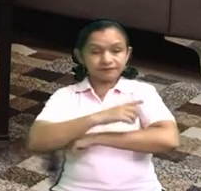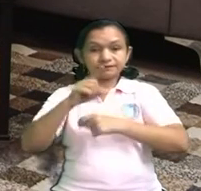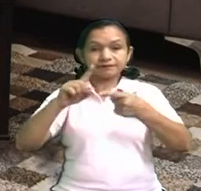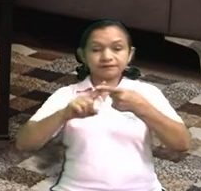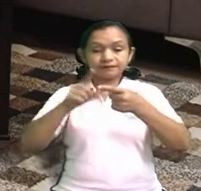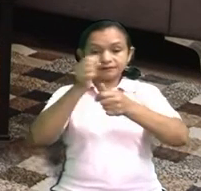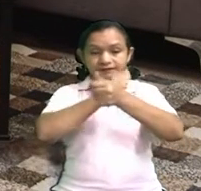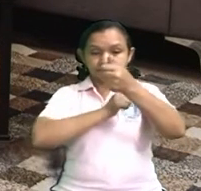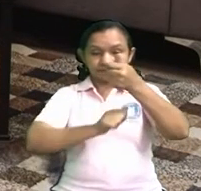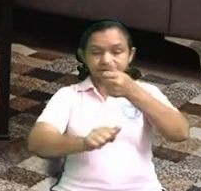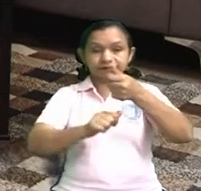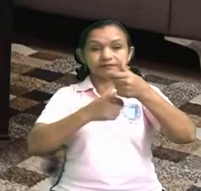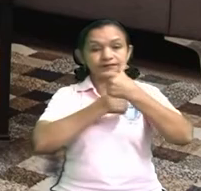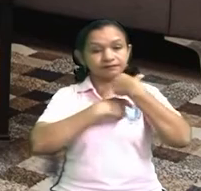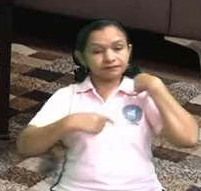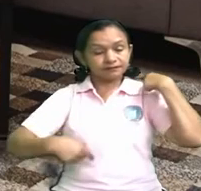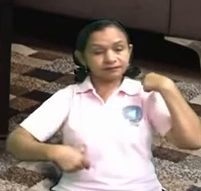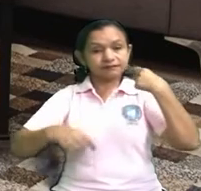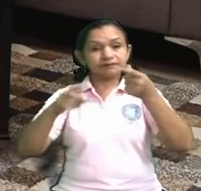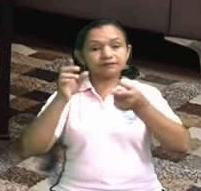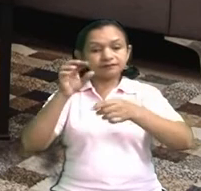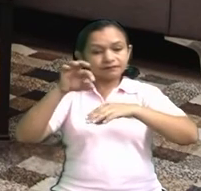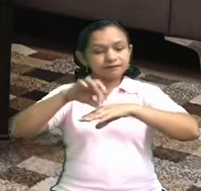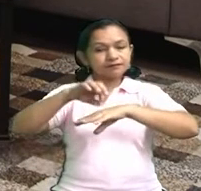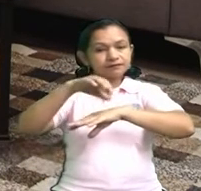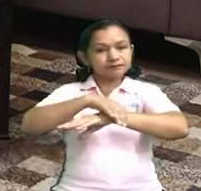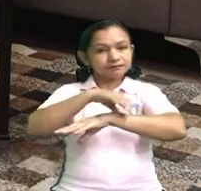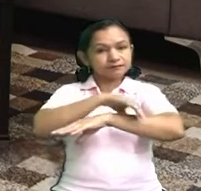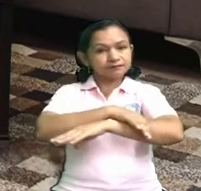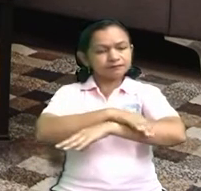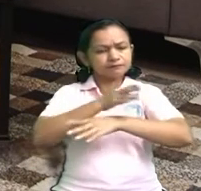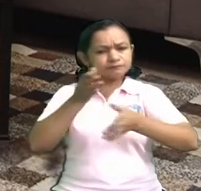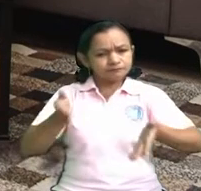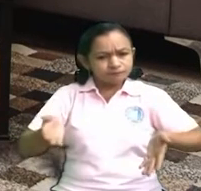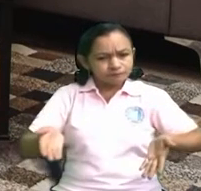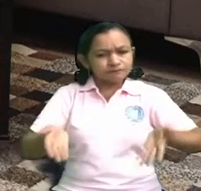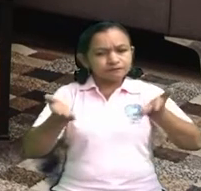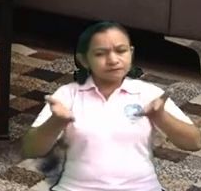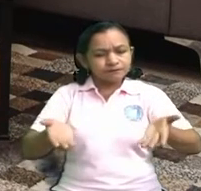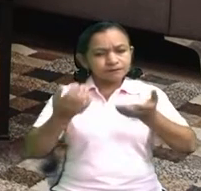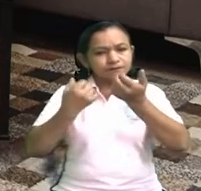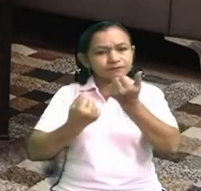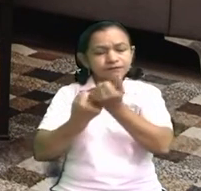nuestra vicepresidenta Rosario, pues se da un impulso